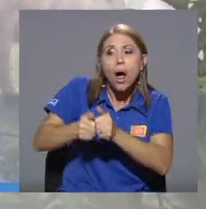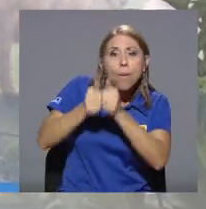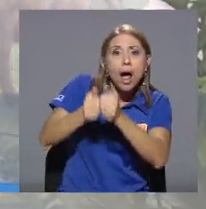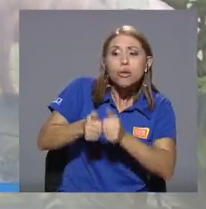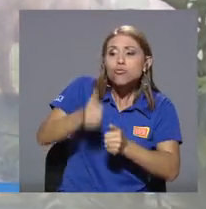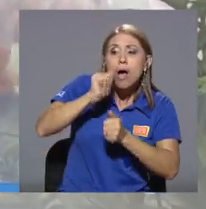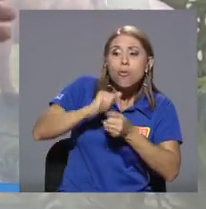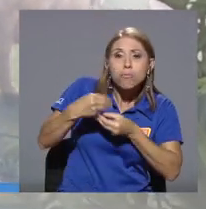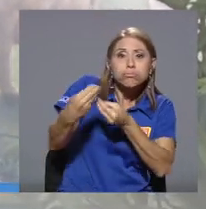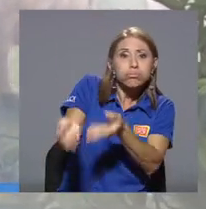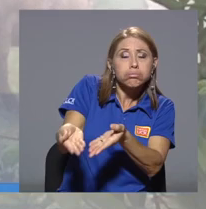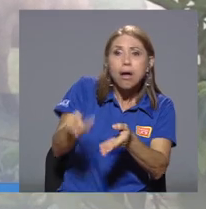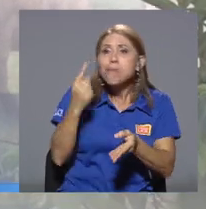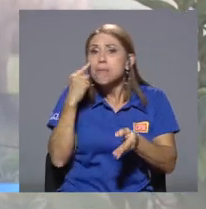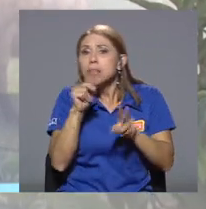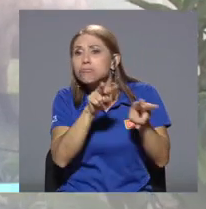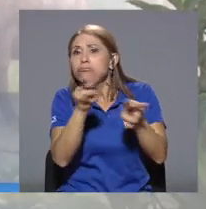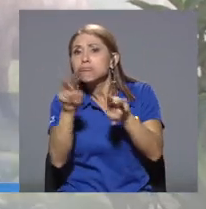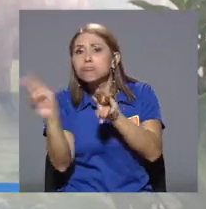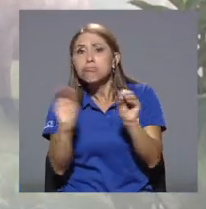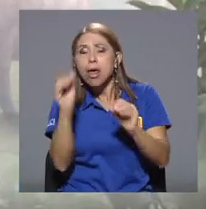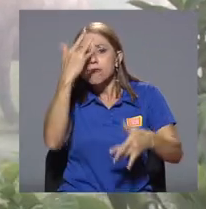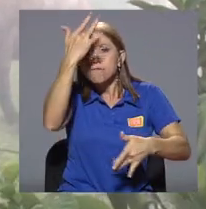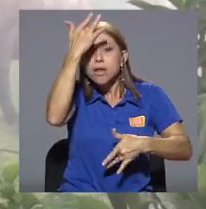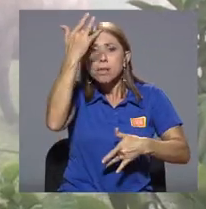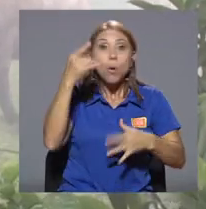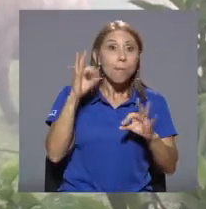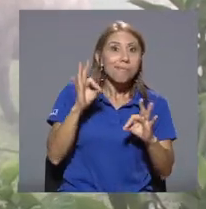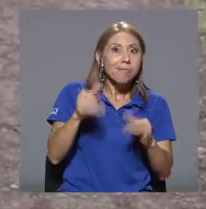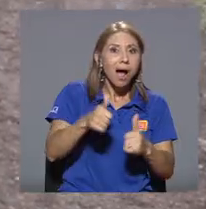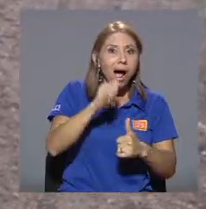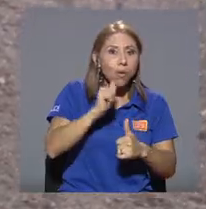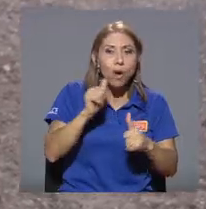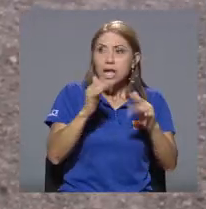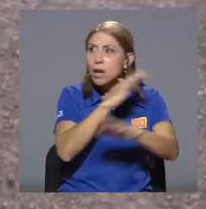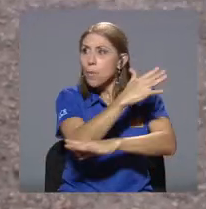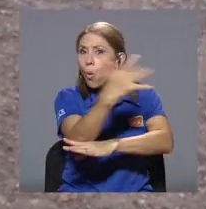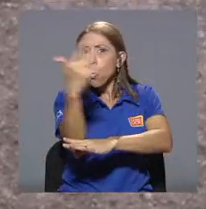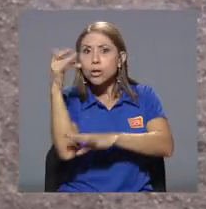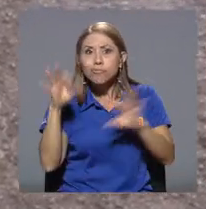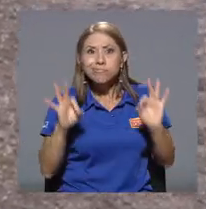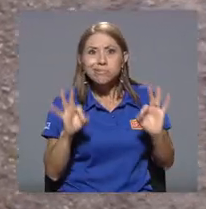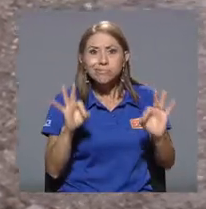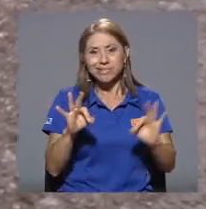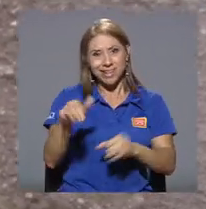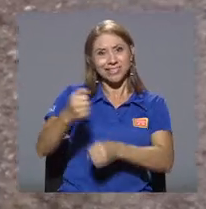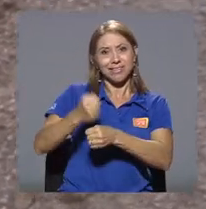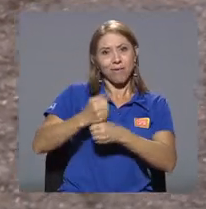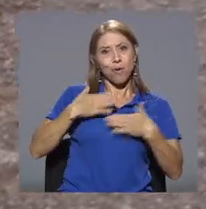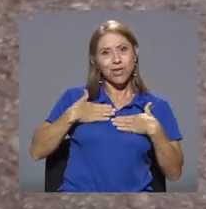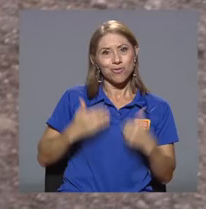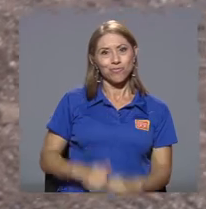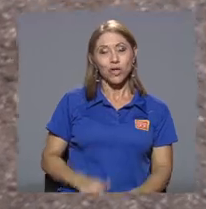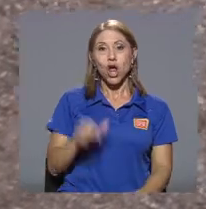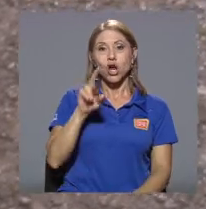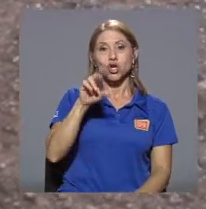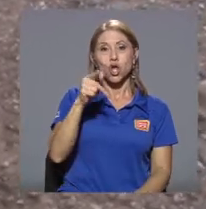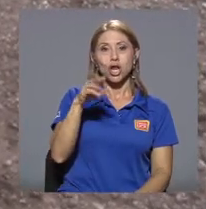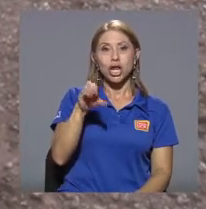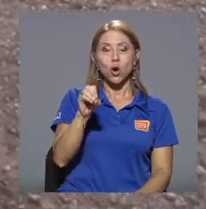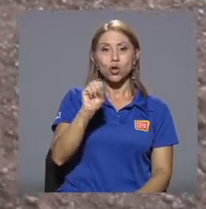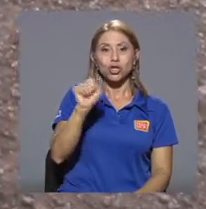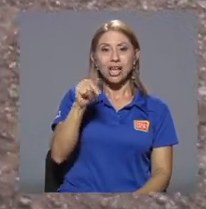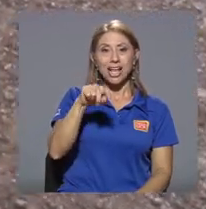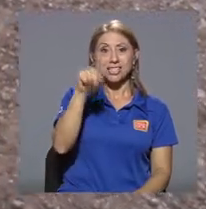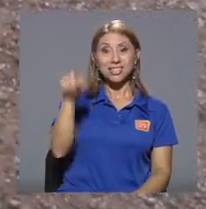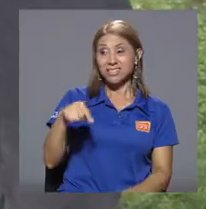y todo eso, y ver que tengan buena agua y que el potrero esté en buen estado. Ese es el trabajo mío. Don Rodrigo Sánchez tiene 31 años